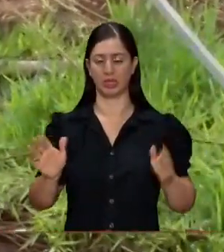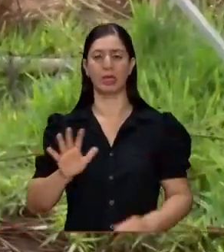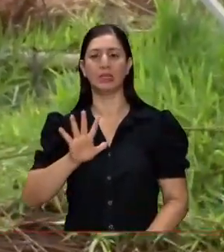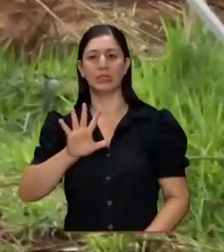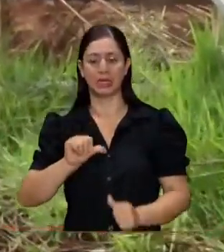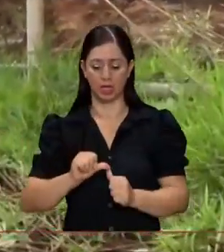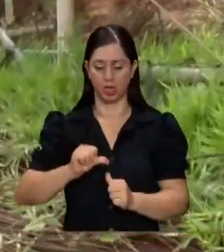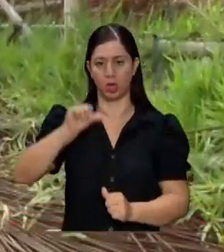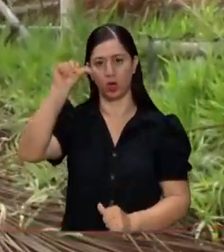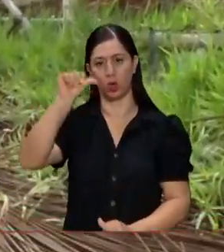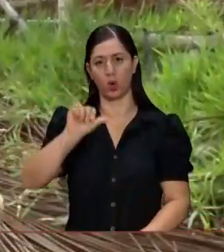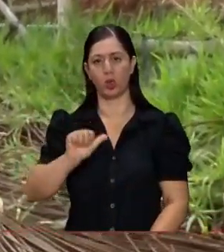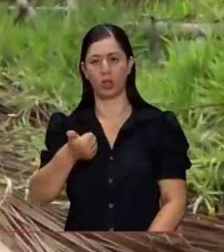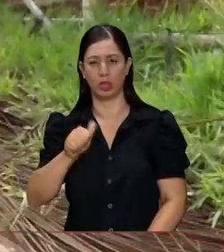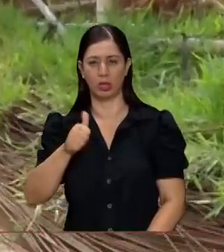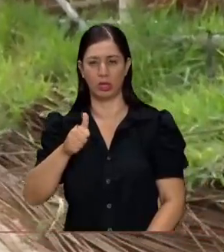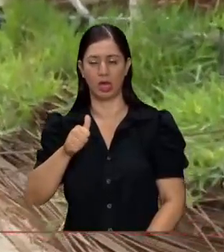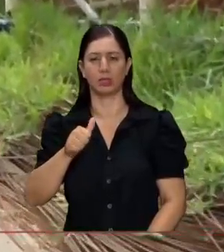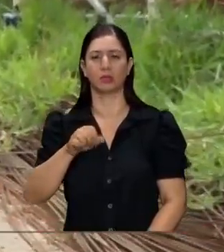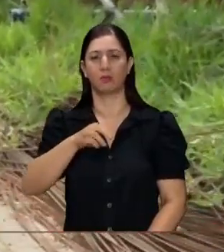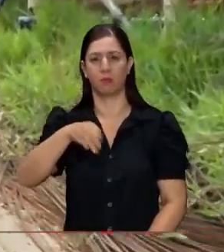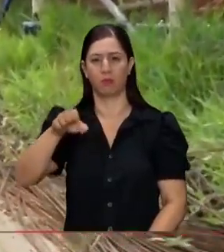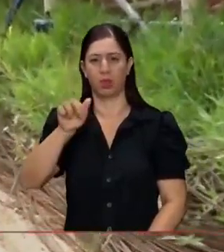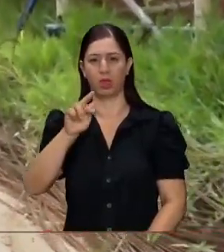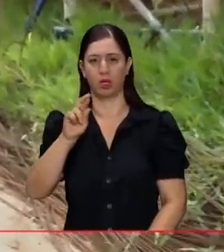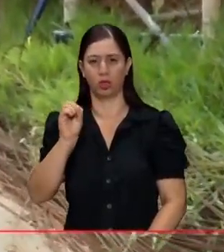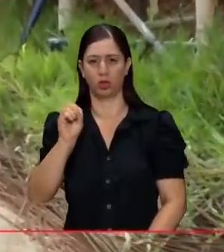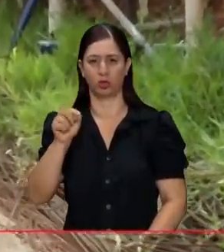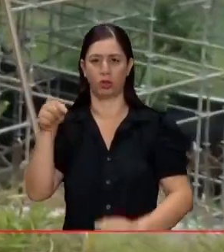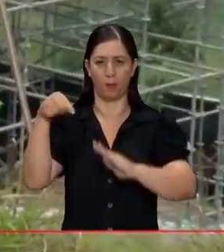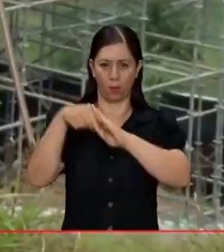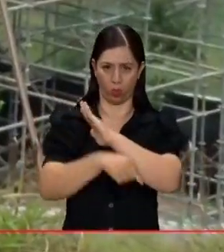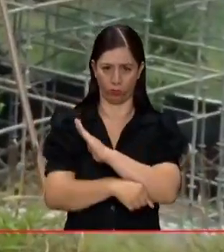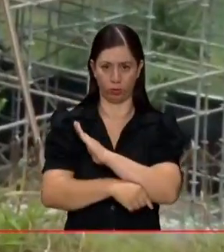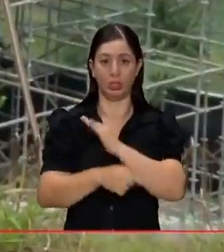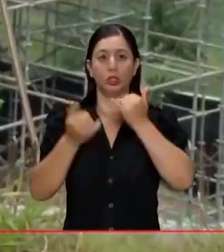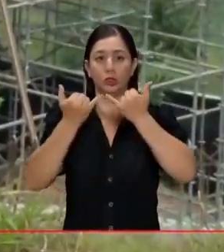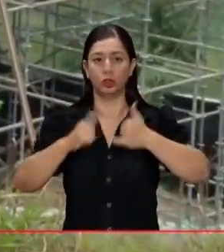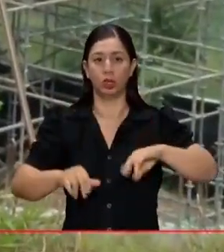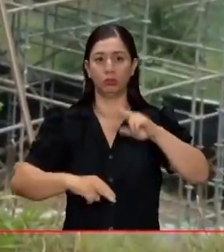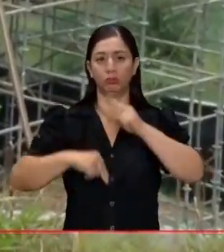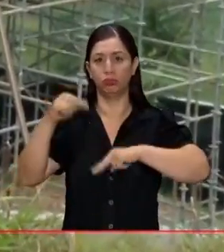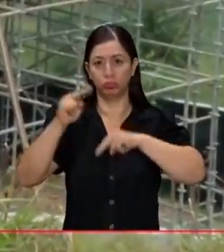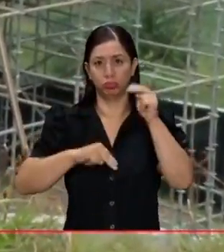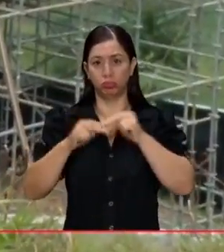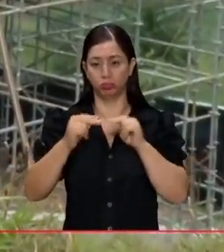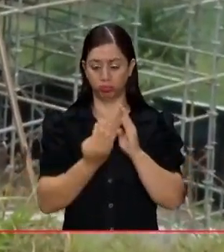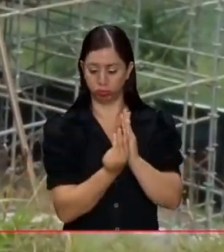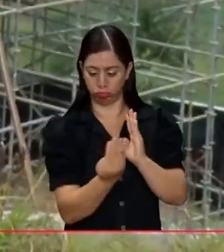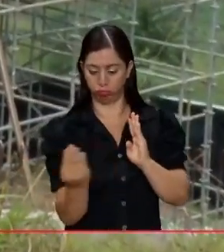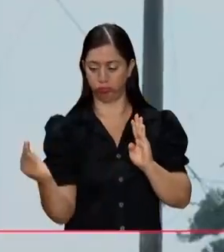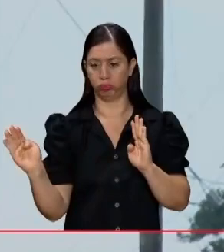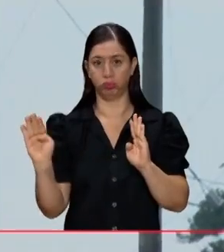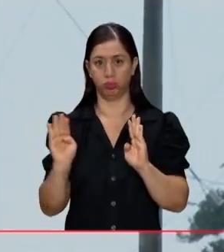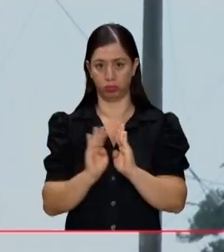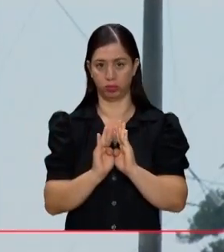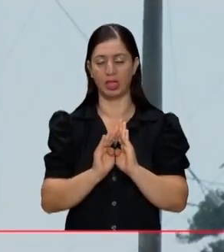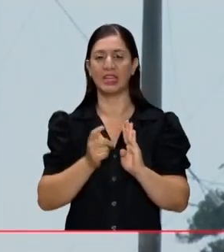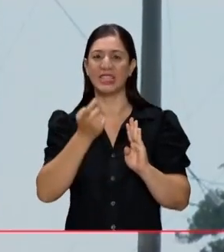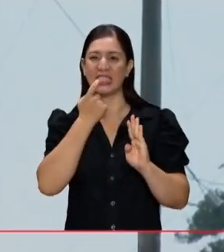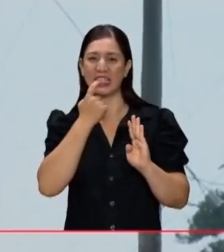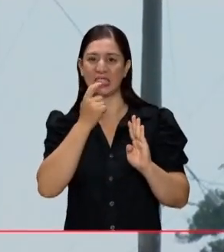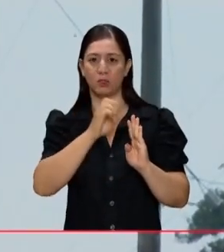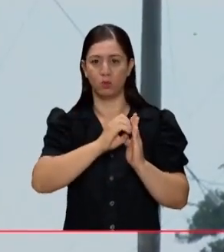10 metros de profundidad. Una vez terminados estos muros, entonces procedemos con el desmonte de la estructura